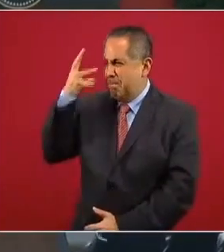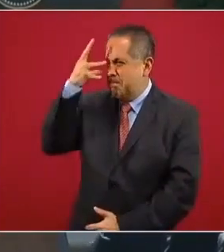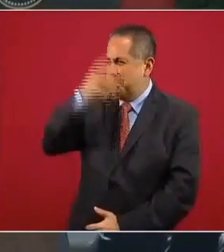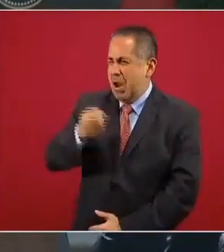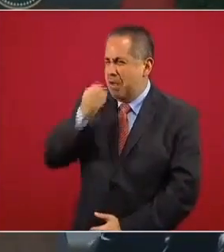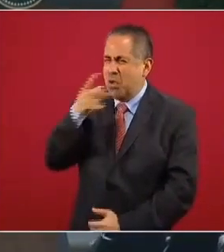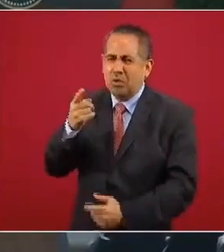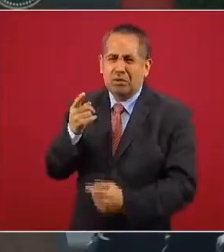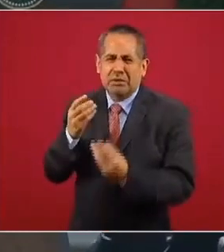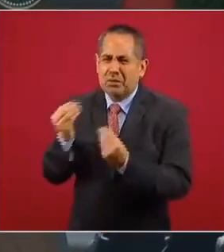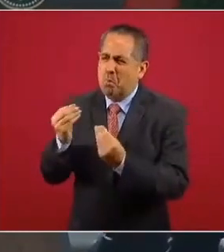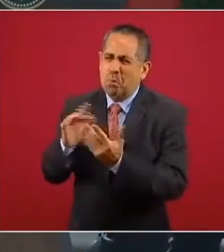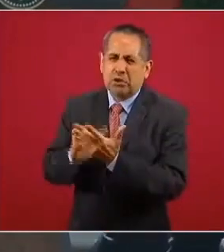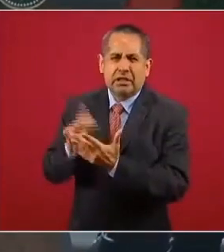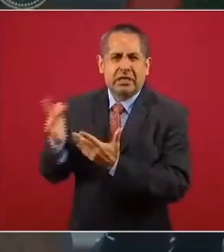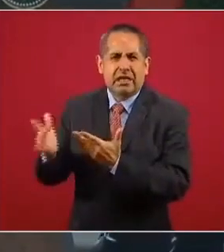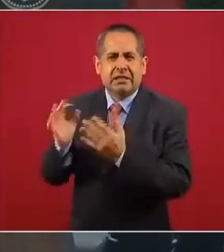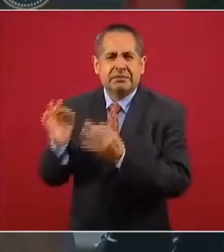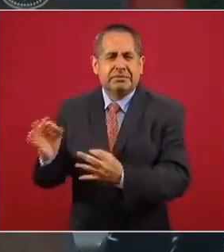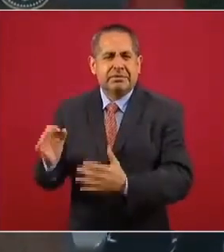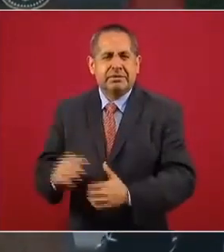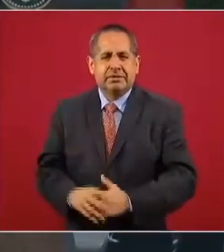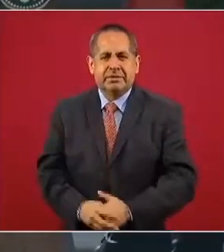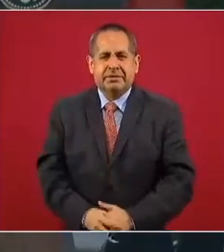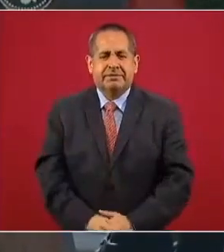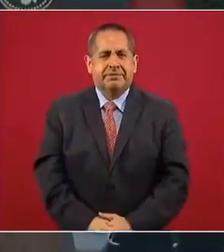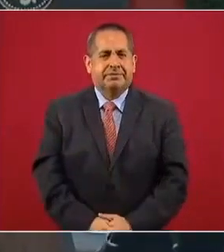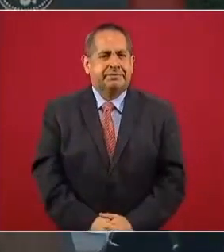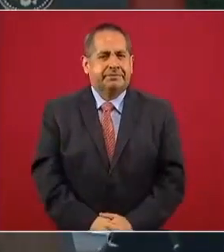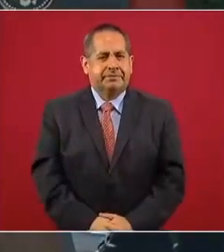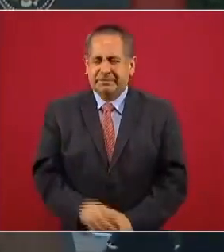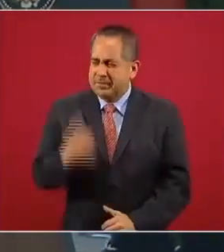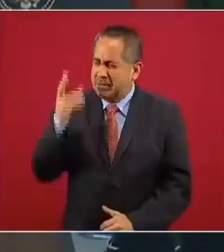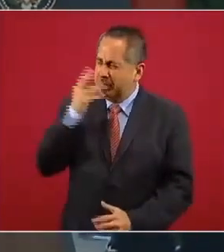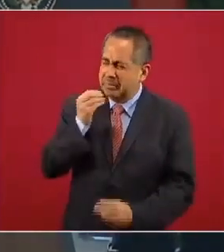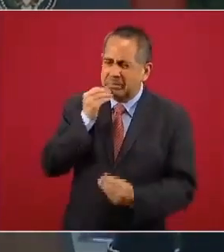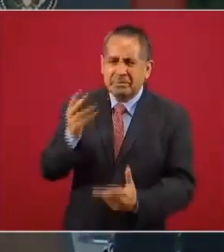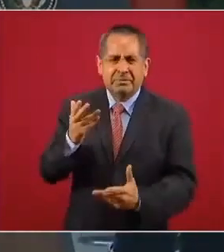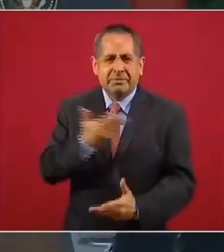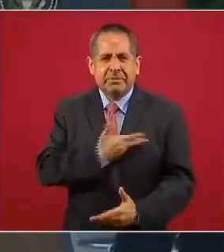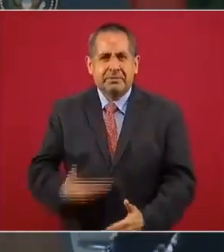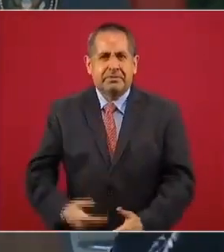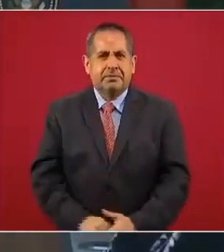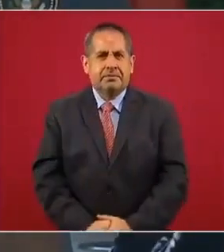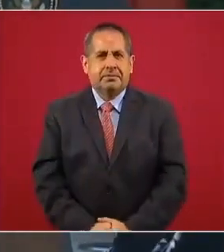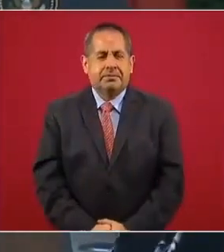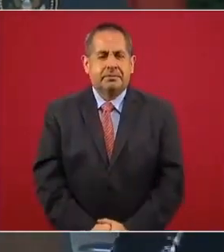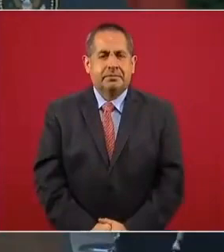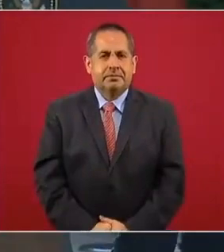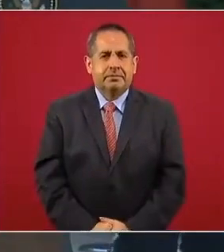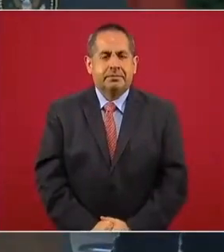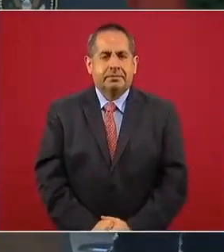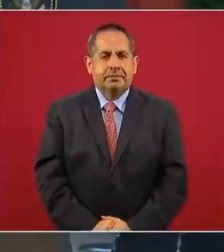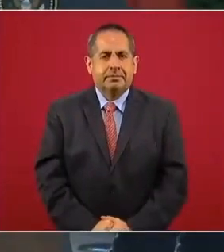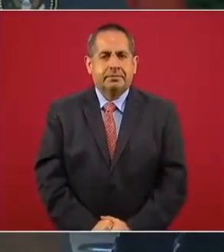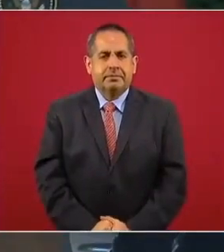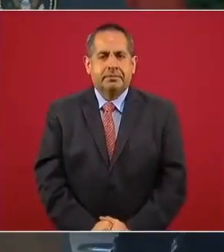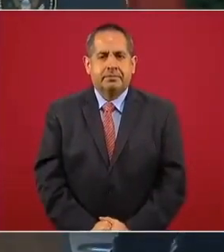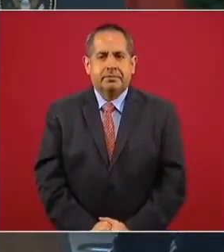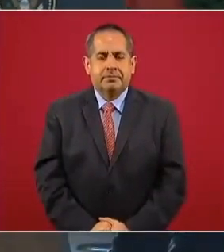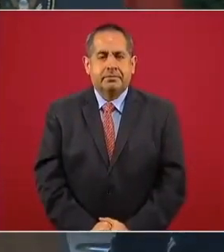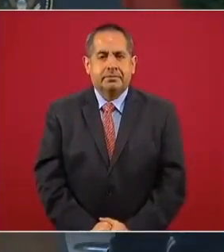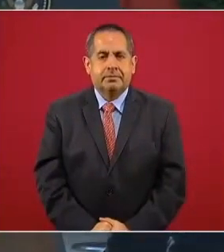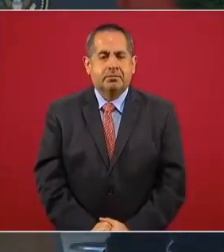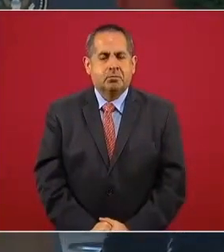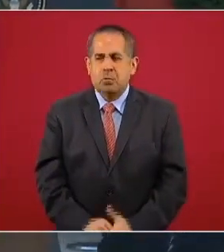much. Thank you very much, Mr. President. Fantástico, hermoso, señor presidente. Great job. Thank you. And we will now